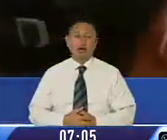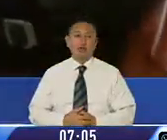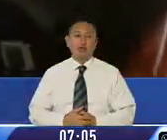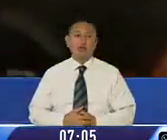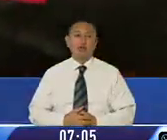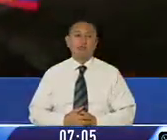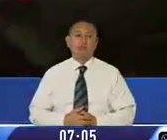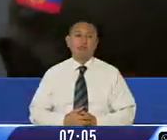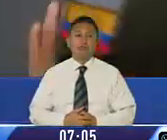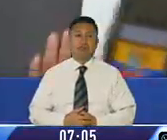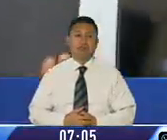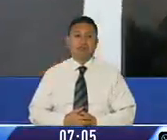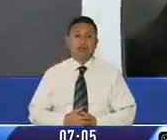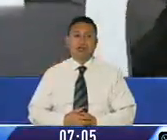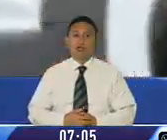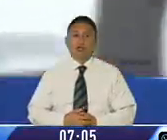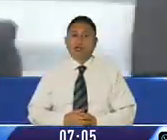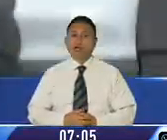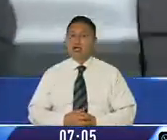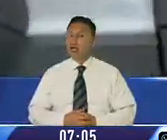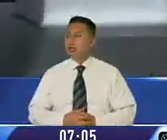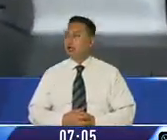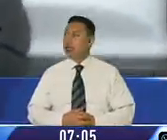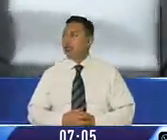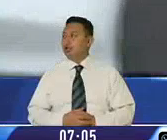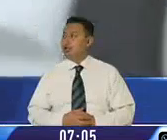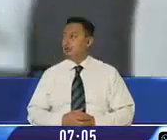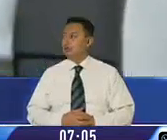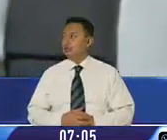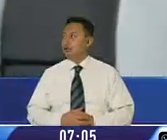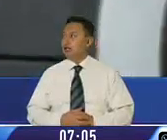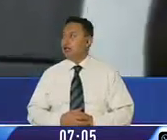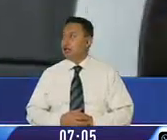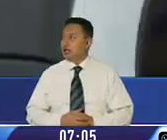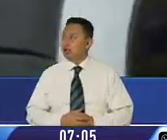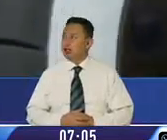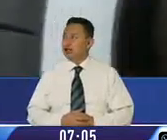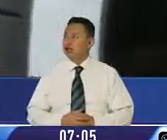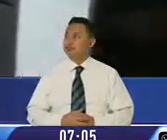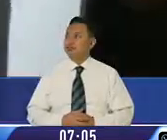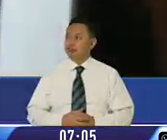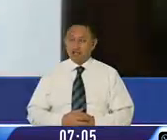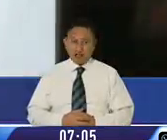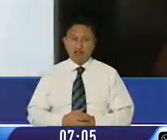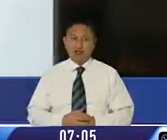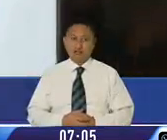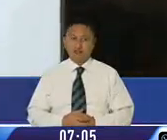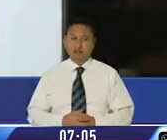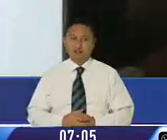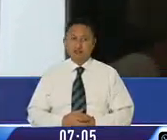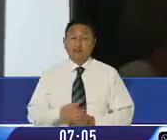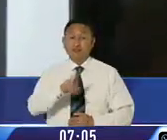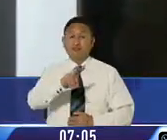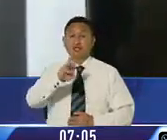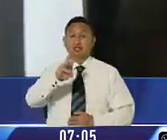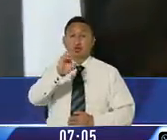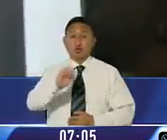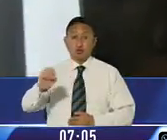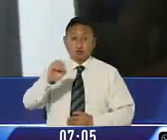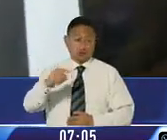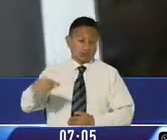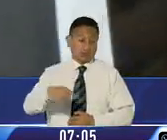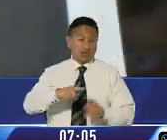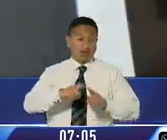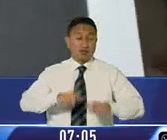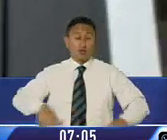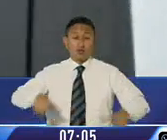El rechazo del alza de combustibles por parte de organizaciones sociales se evidenció este martes 26 de octubre en